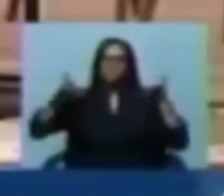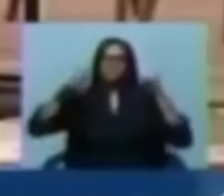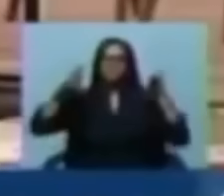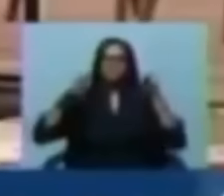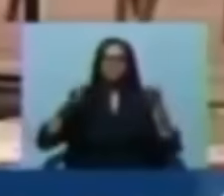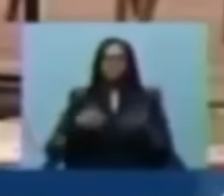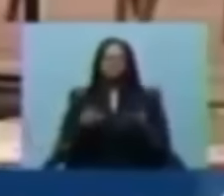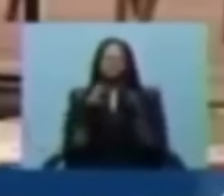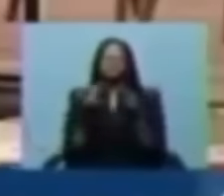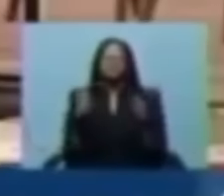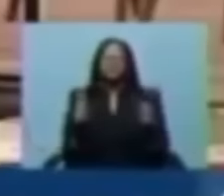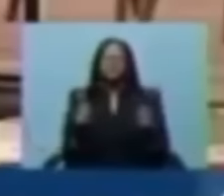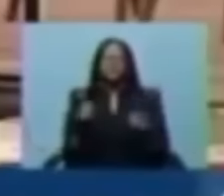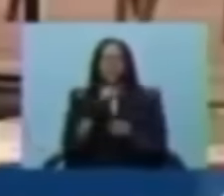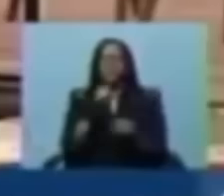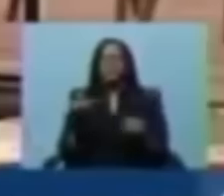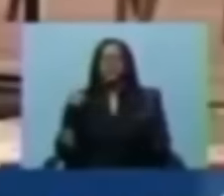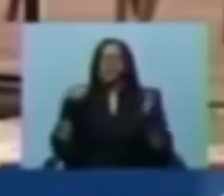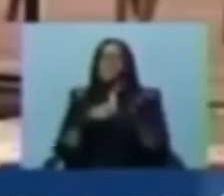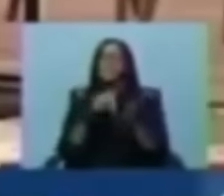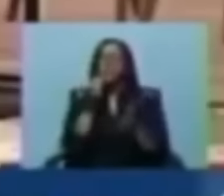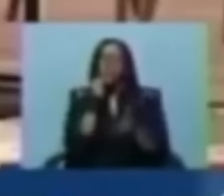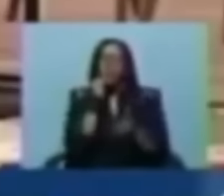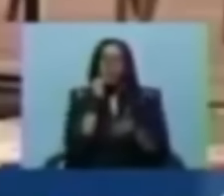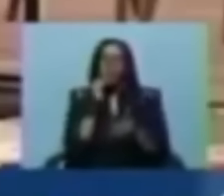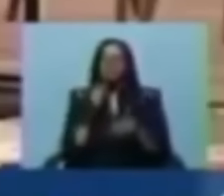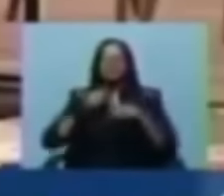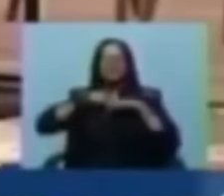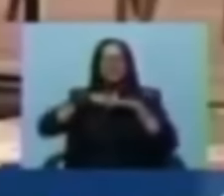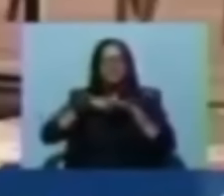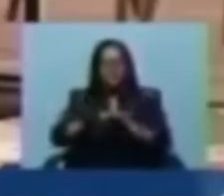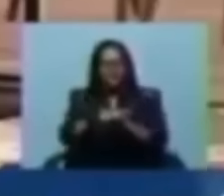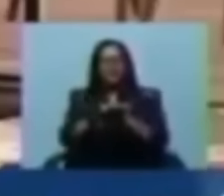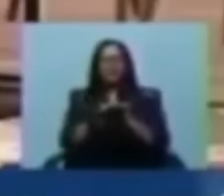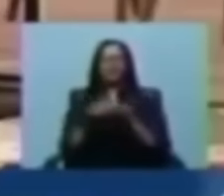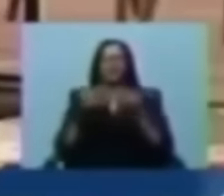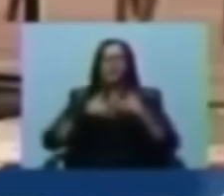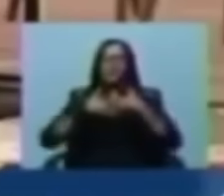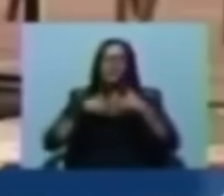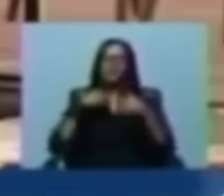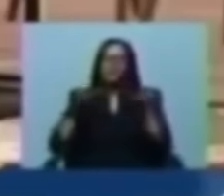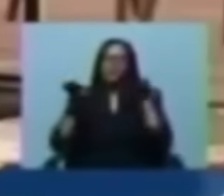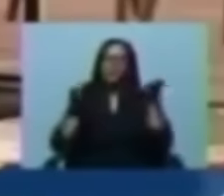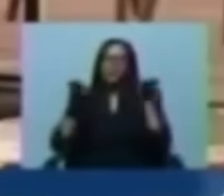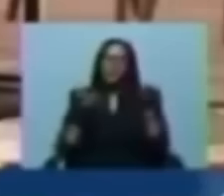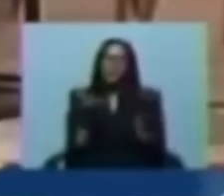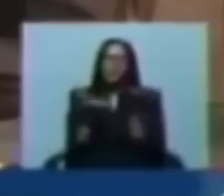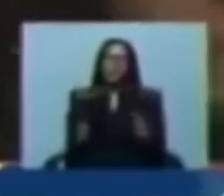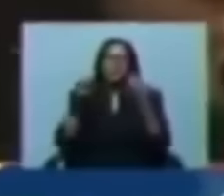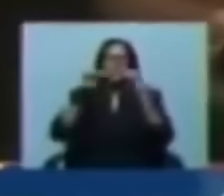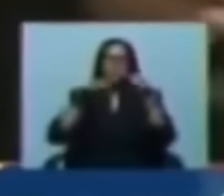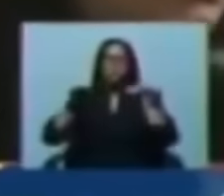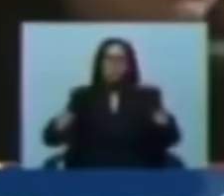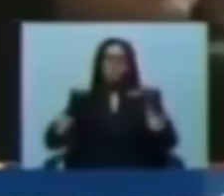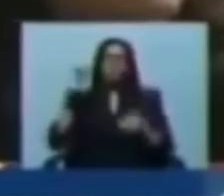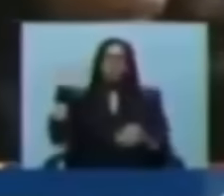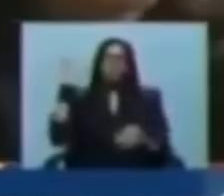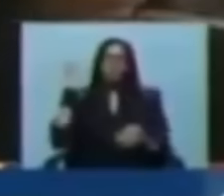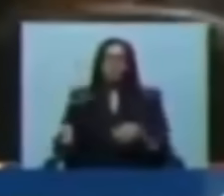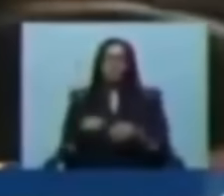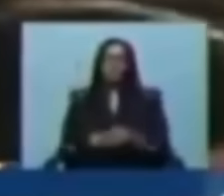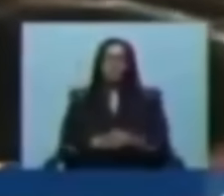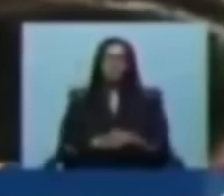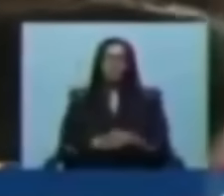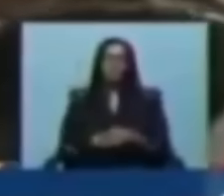a disfrutar de unes bien merecidas porque trabajaste porque los muchachos salieron del colegio Sí sí sí todo todo o sea cuando tú